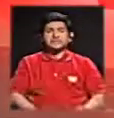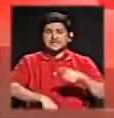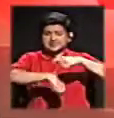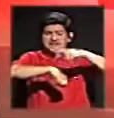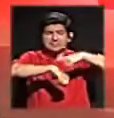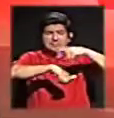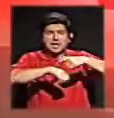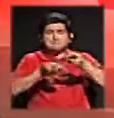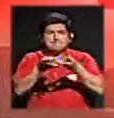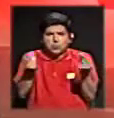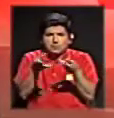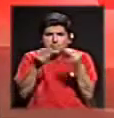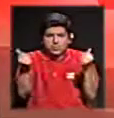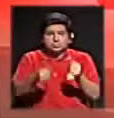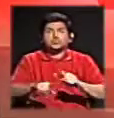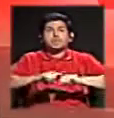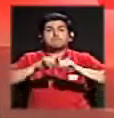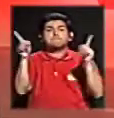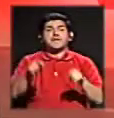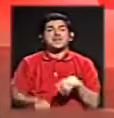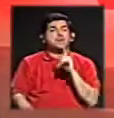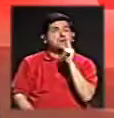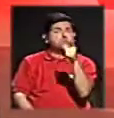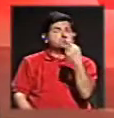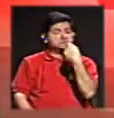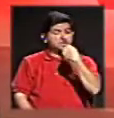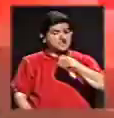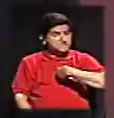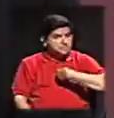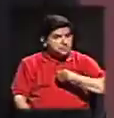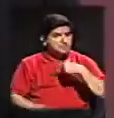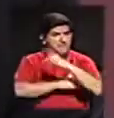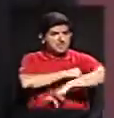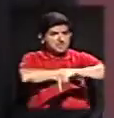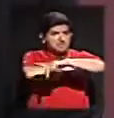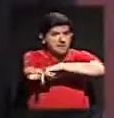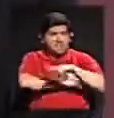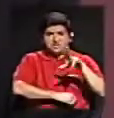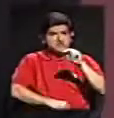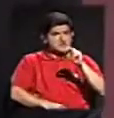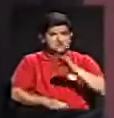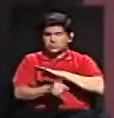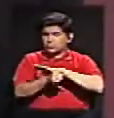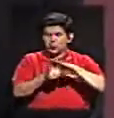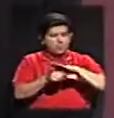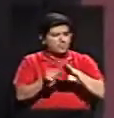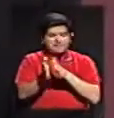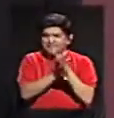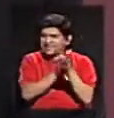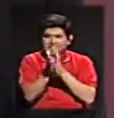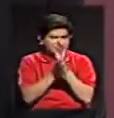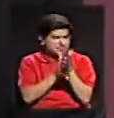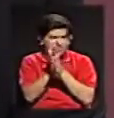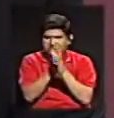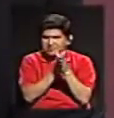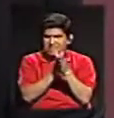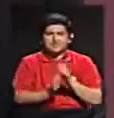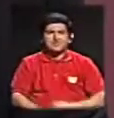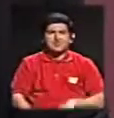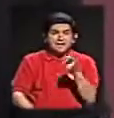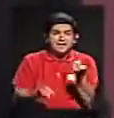productiva, pero por lo que usted me dice, los países no han hecho lo suficiente para aprovechar